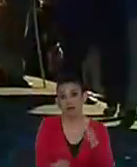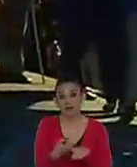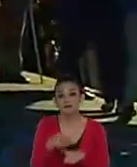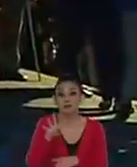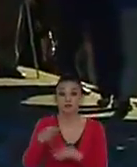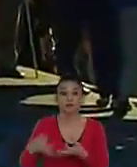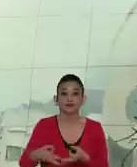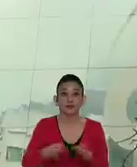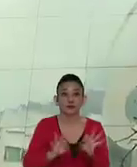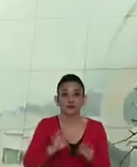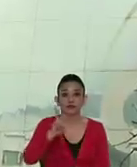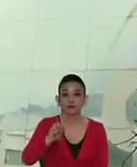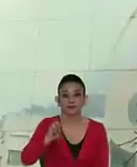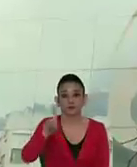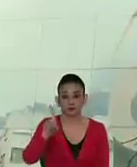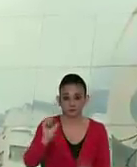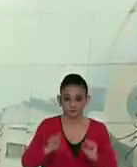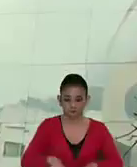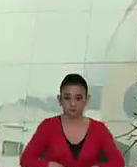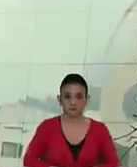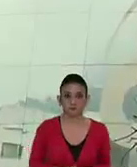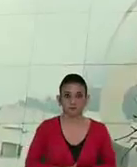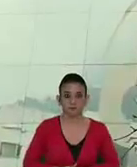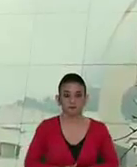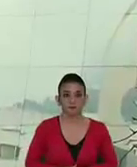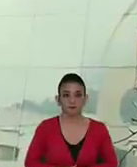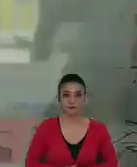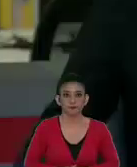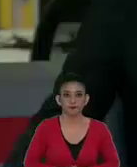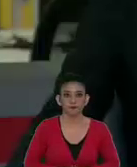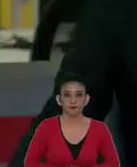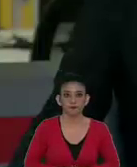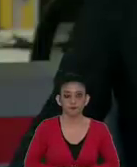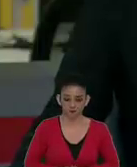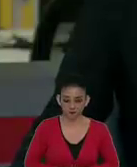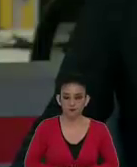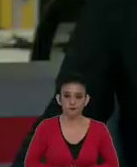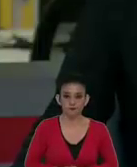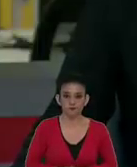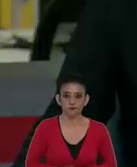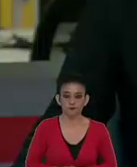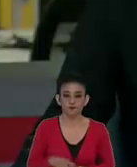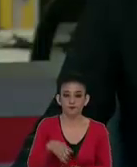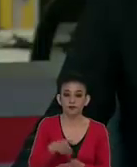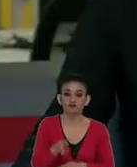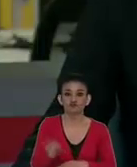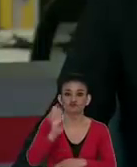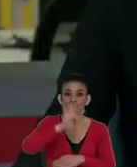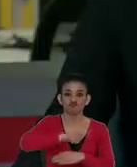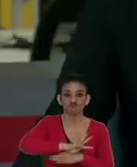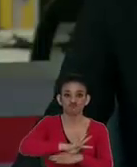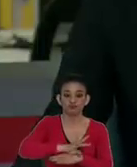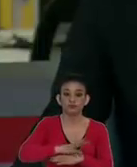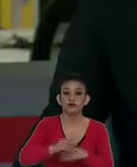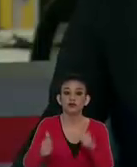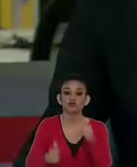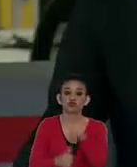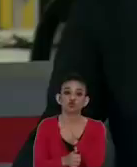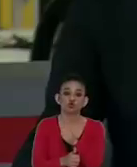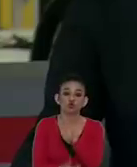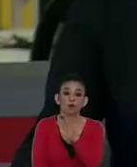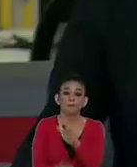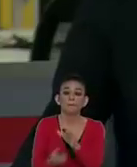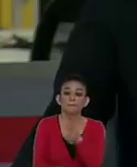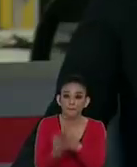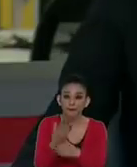de febrero de 2021. Informó Javier Rosero. La Asamblea Nacional conforma una subcomisión que acompañará